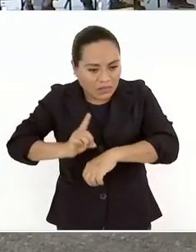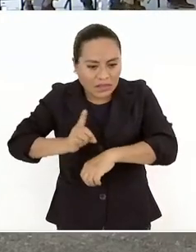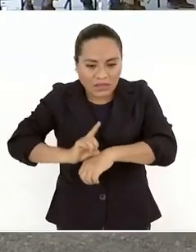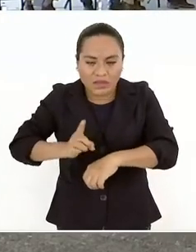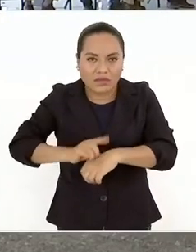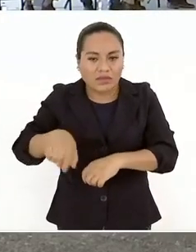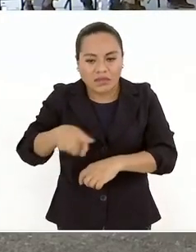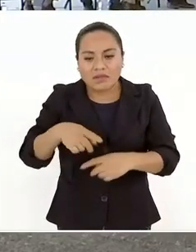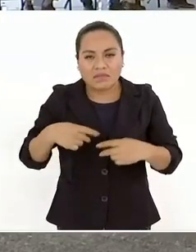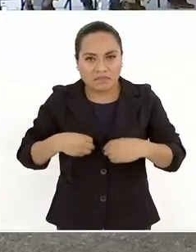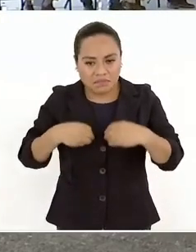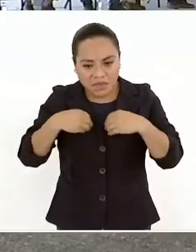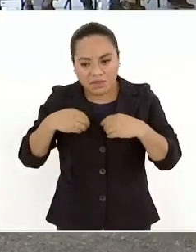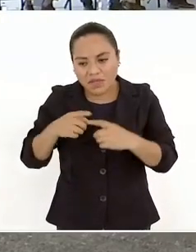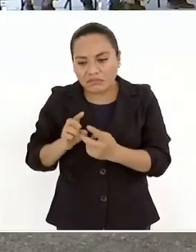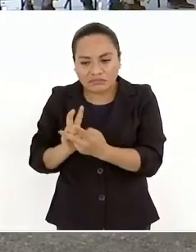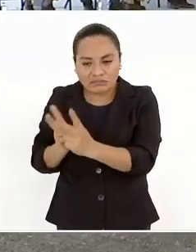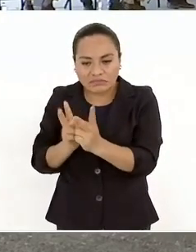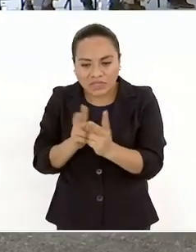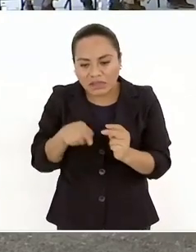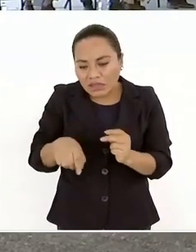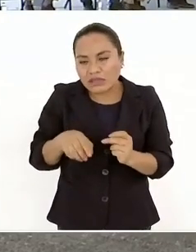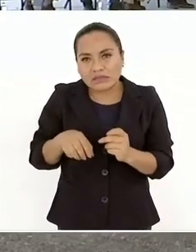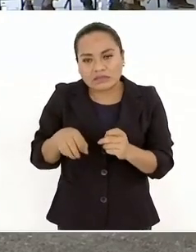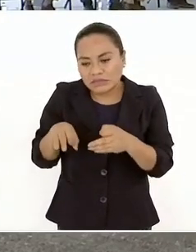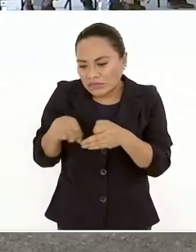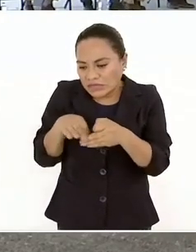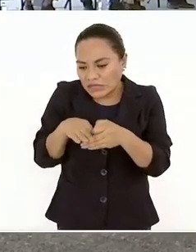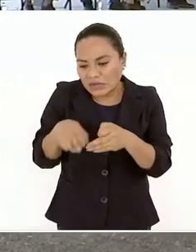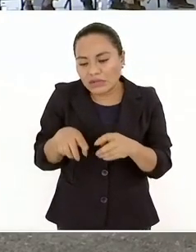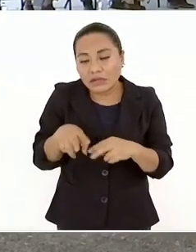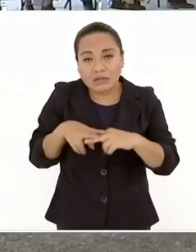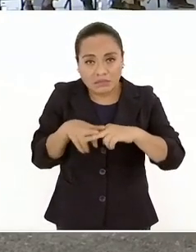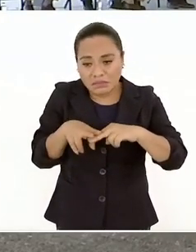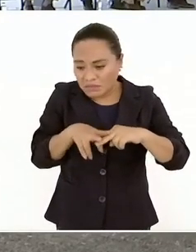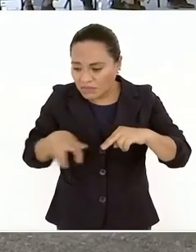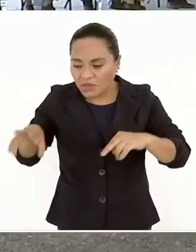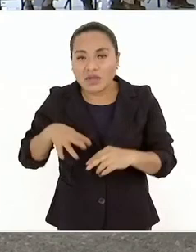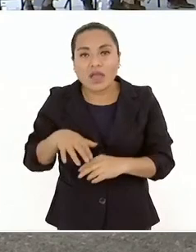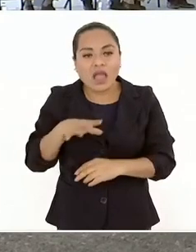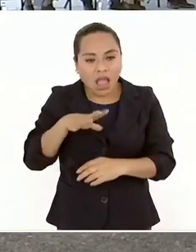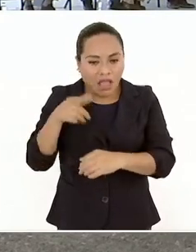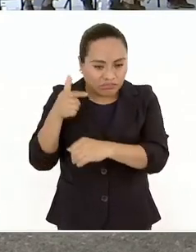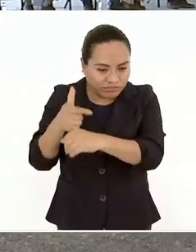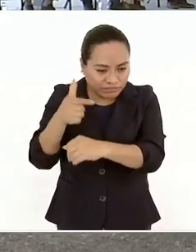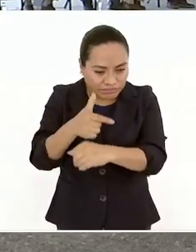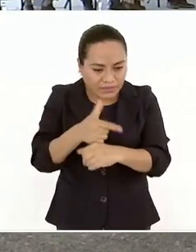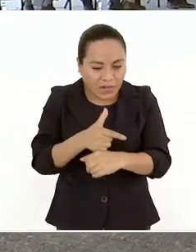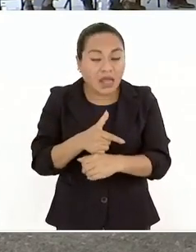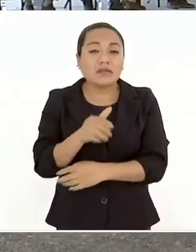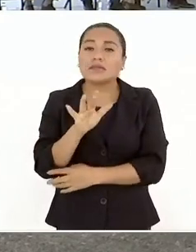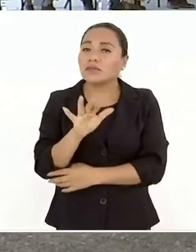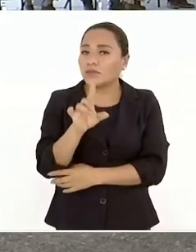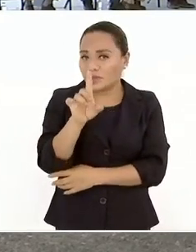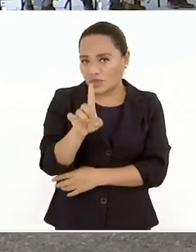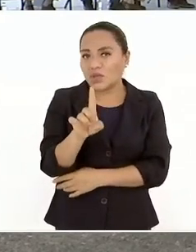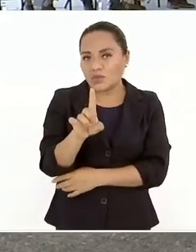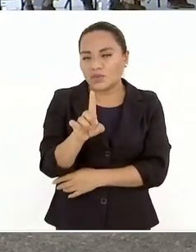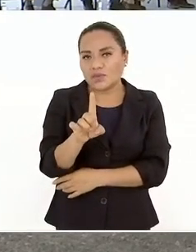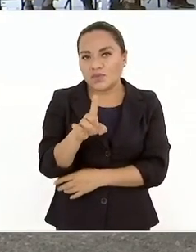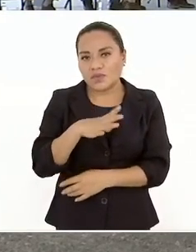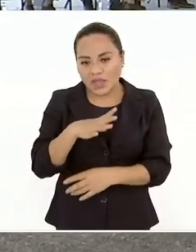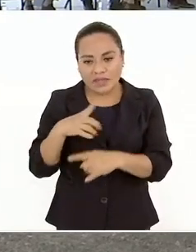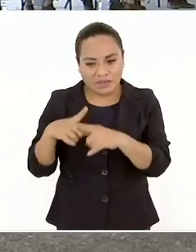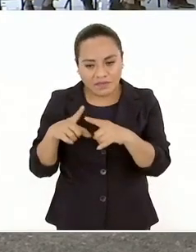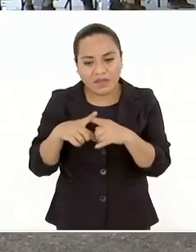las familias que viven a los lados de las vías, y hemos detectado 51 obras que se van a realizar,